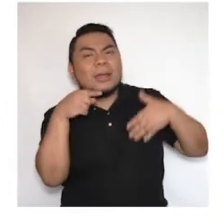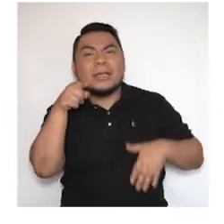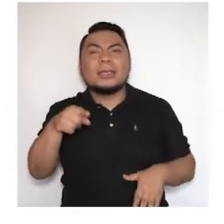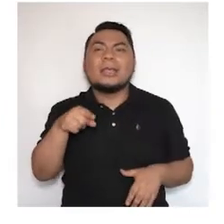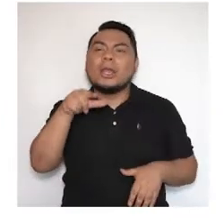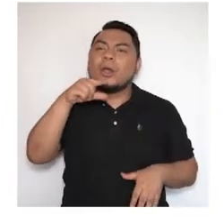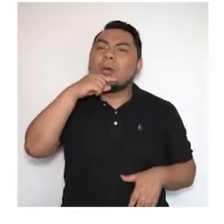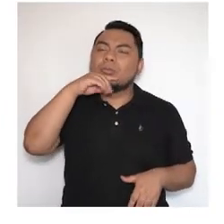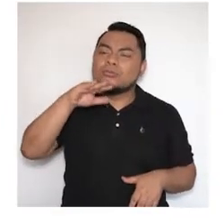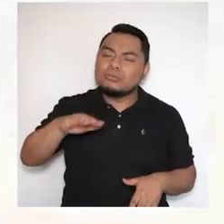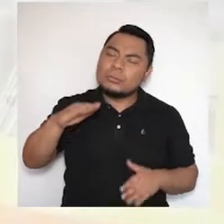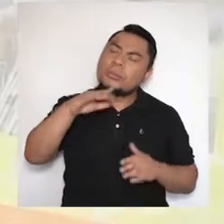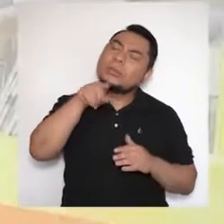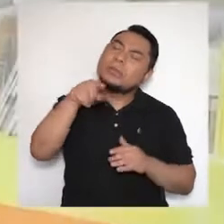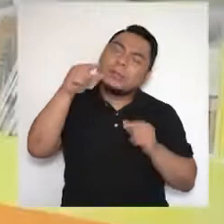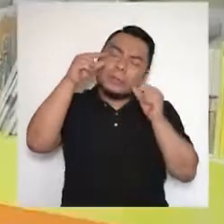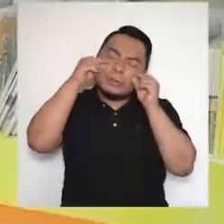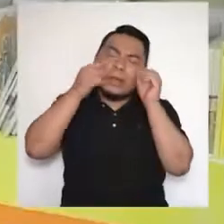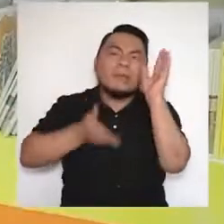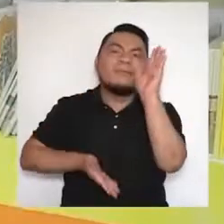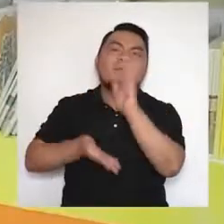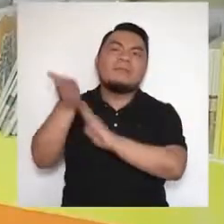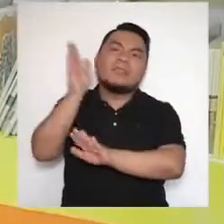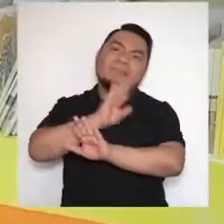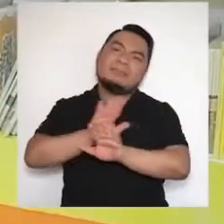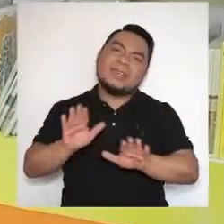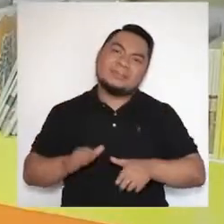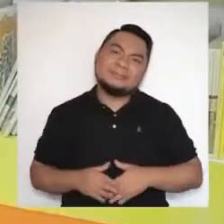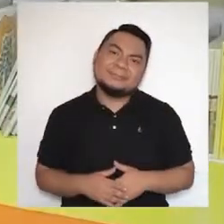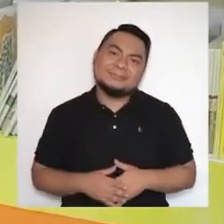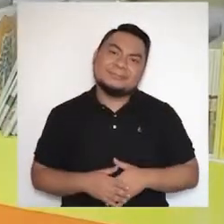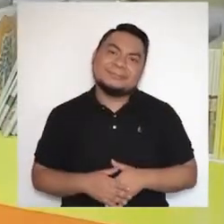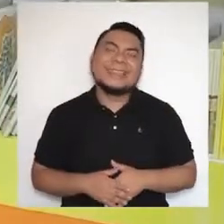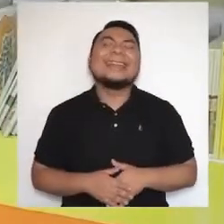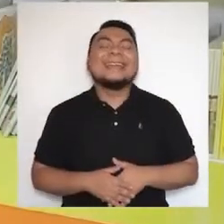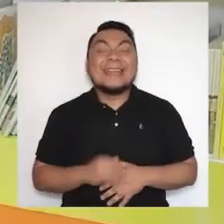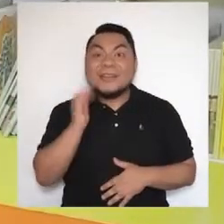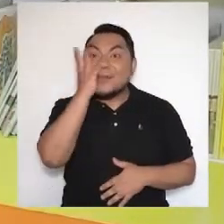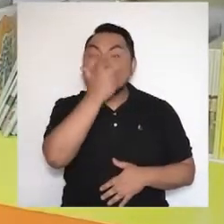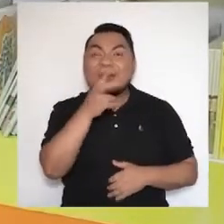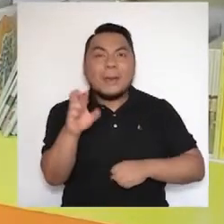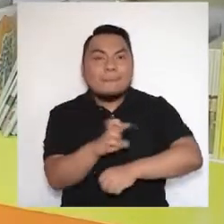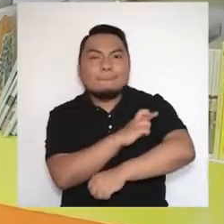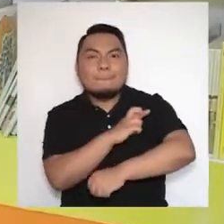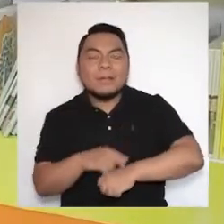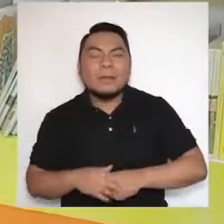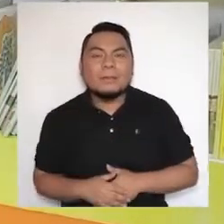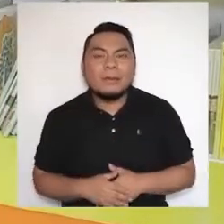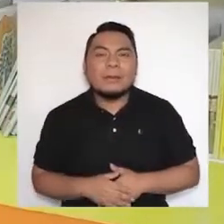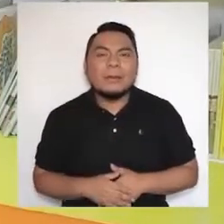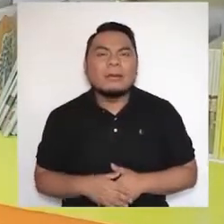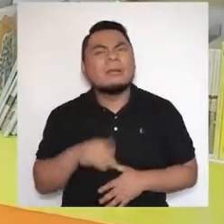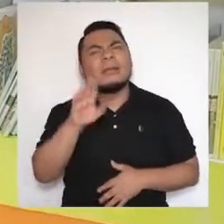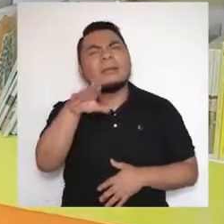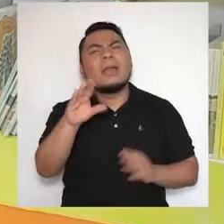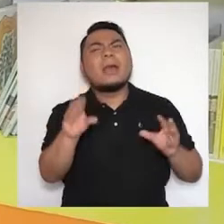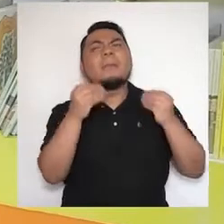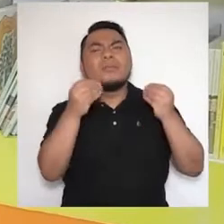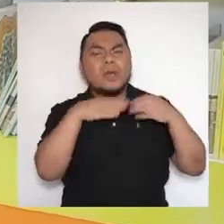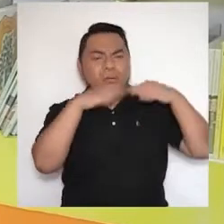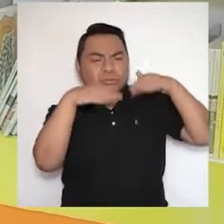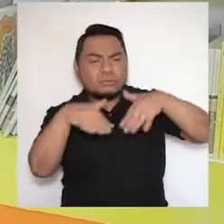niña se va. ¡Qué lindo poema! Pero, ¿por qué las olas,